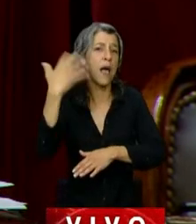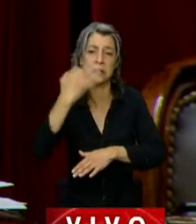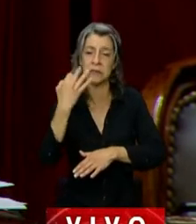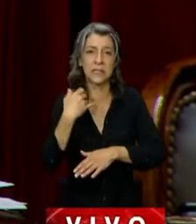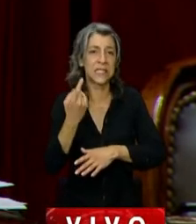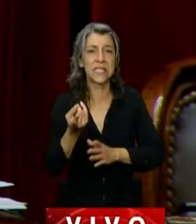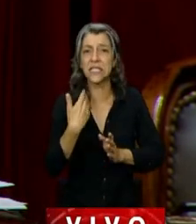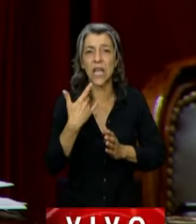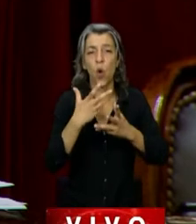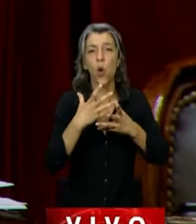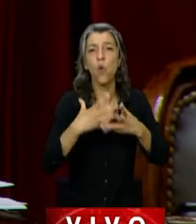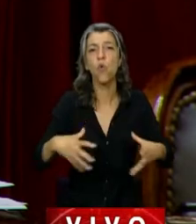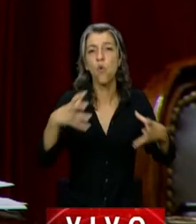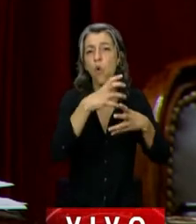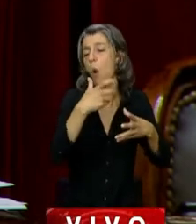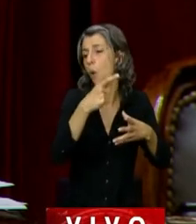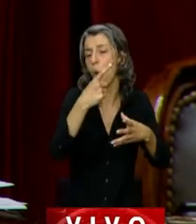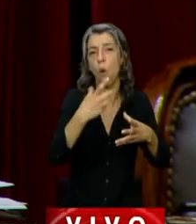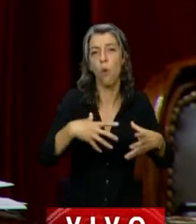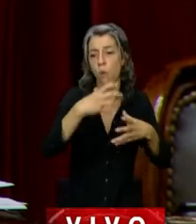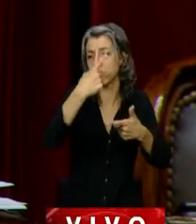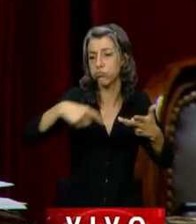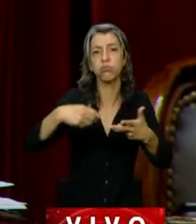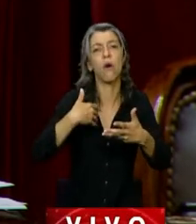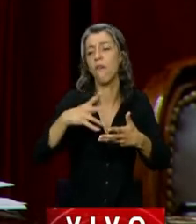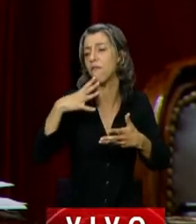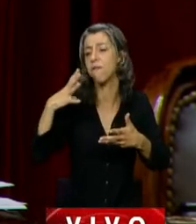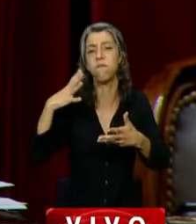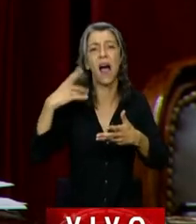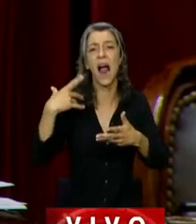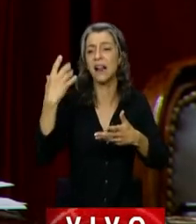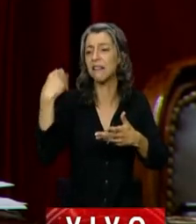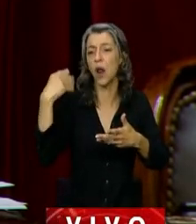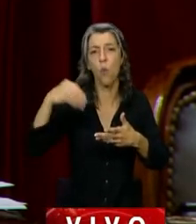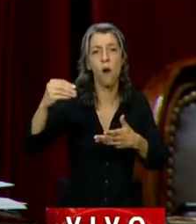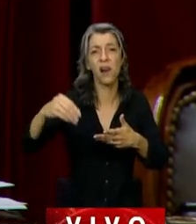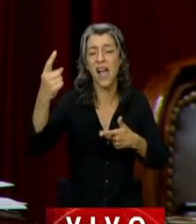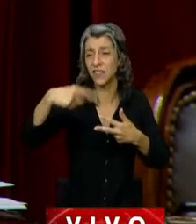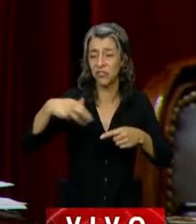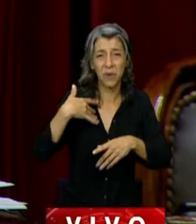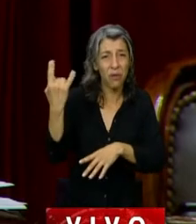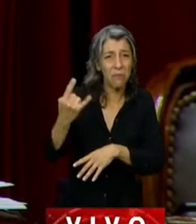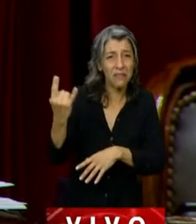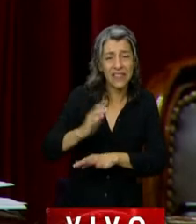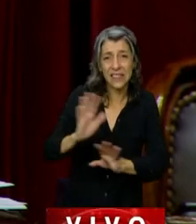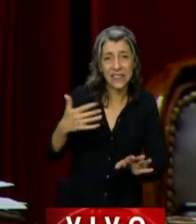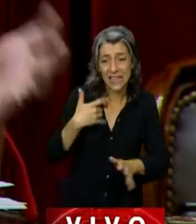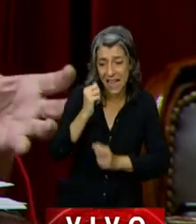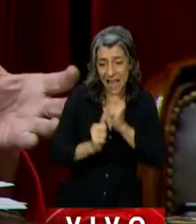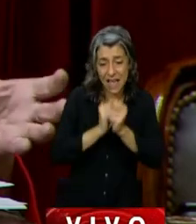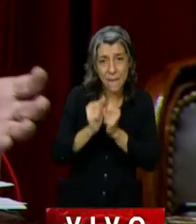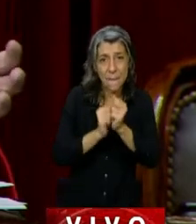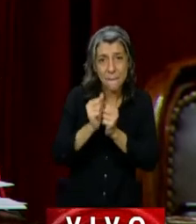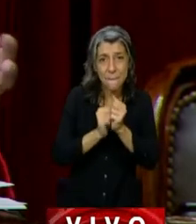para la producción agropecuaria. Ya estoy terminando, presidente. Y es mentira. Tuvo que salir la empresa que tiene